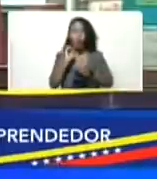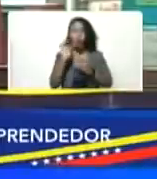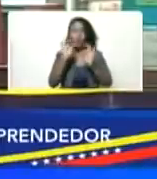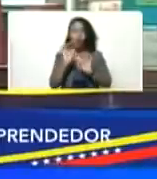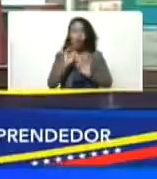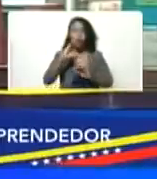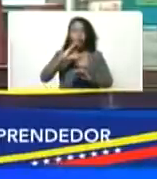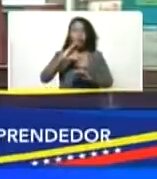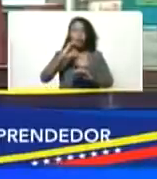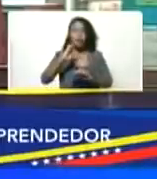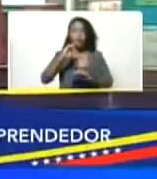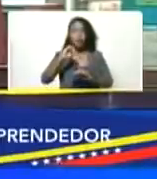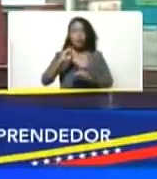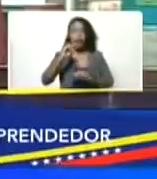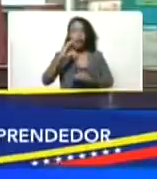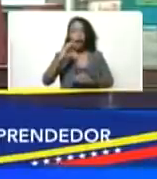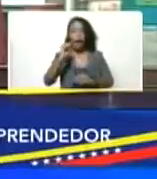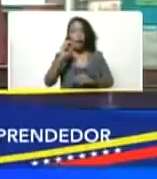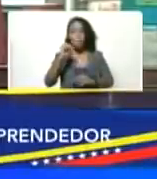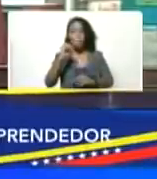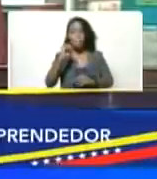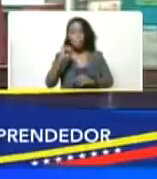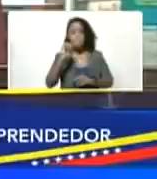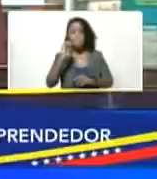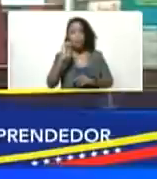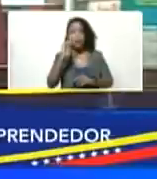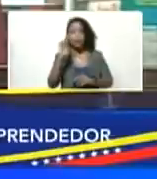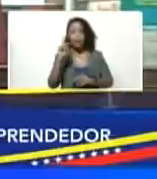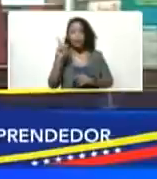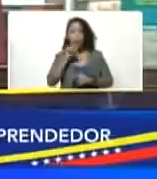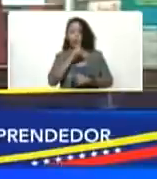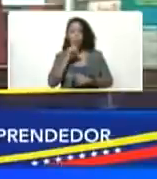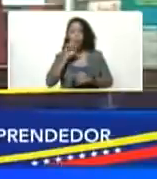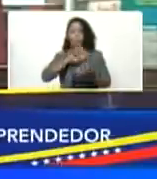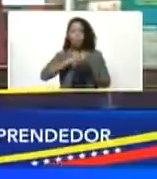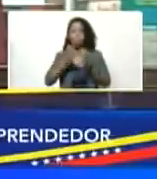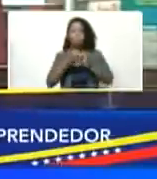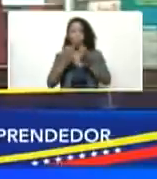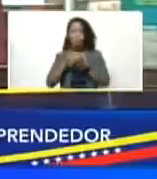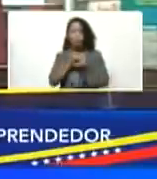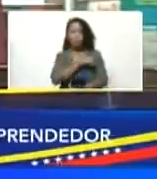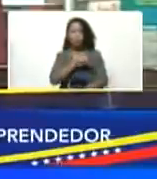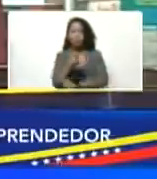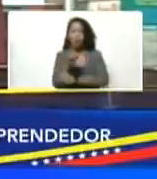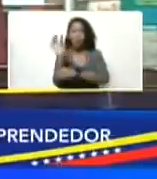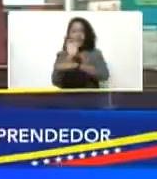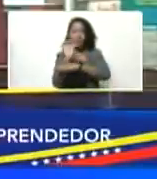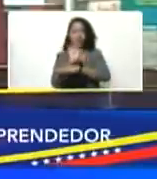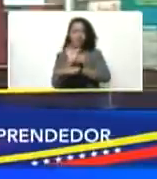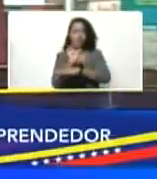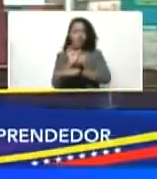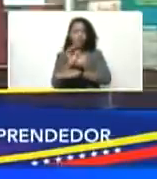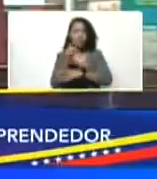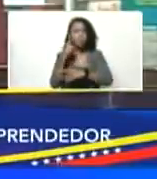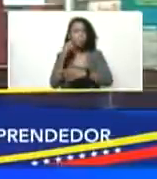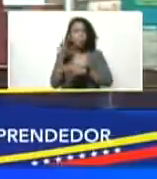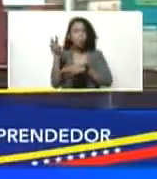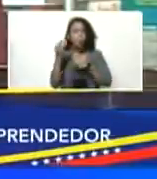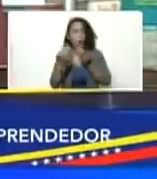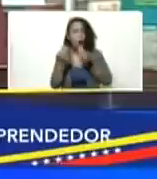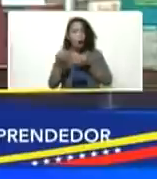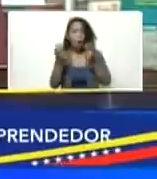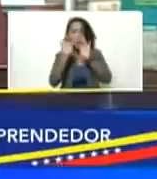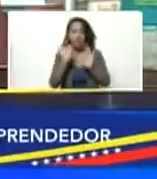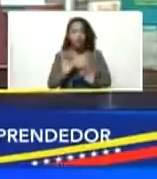SENCAMER. Bueno, con este nombre tan enredado, para el cumplimiento de sus funciones, vamos a ver cómo marcha